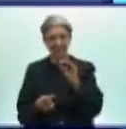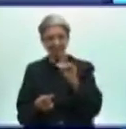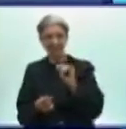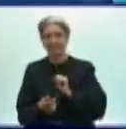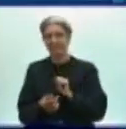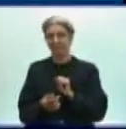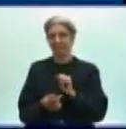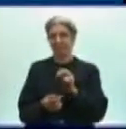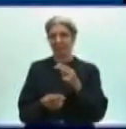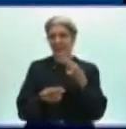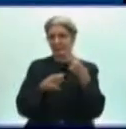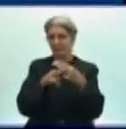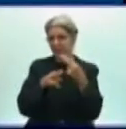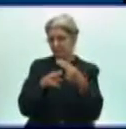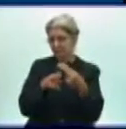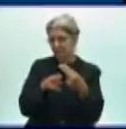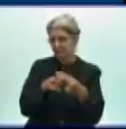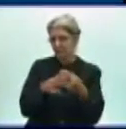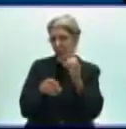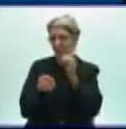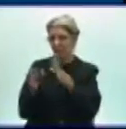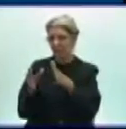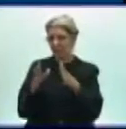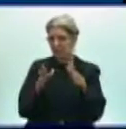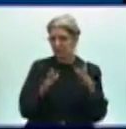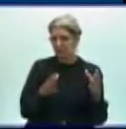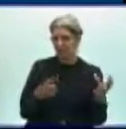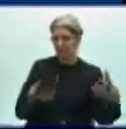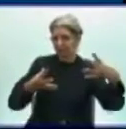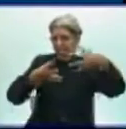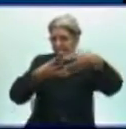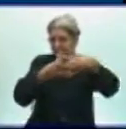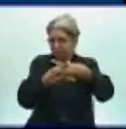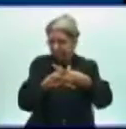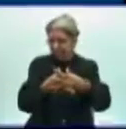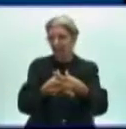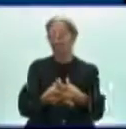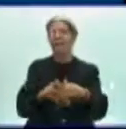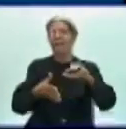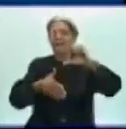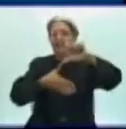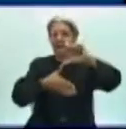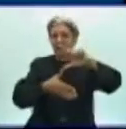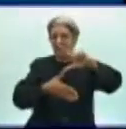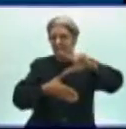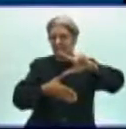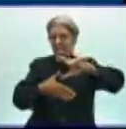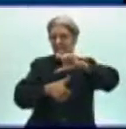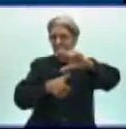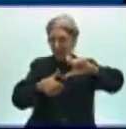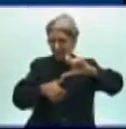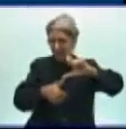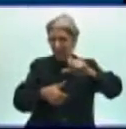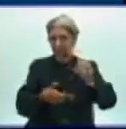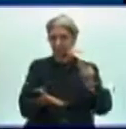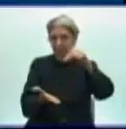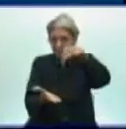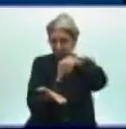dice: mencione las organizaciones integracionistas de América Latina y el Caribe y